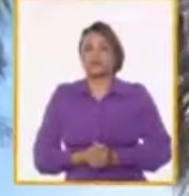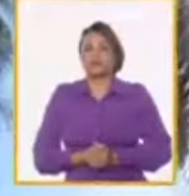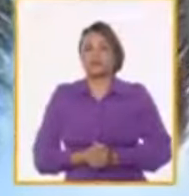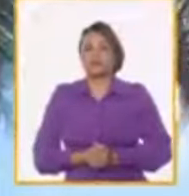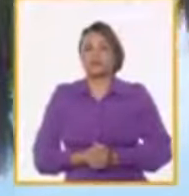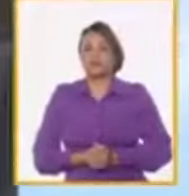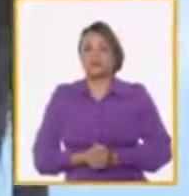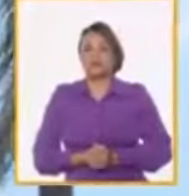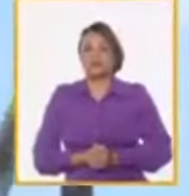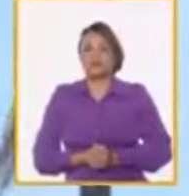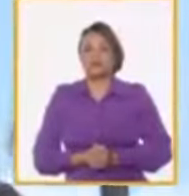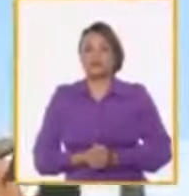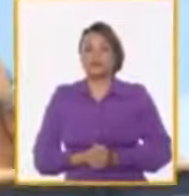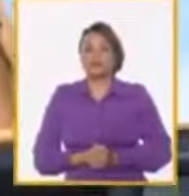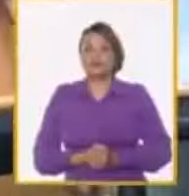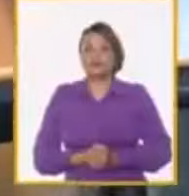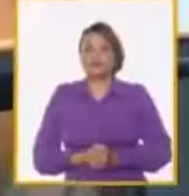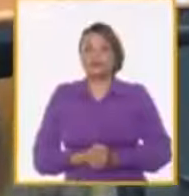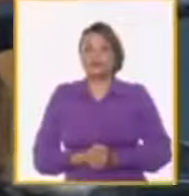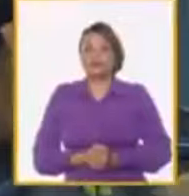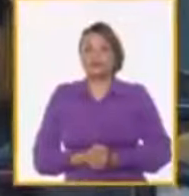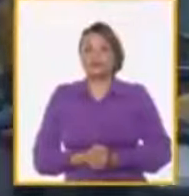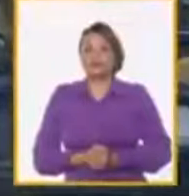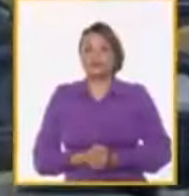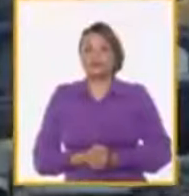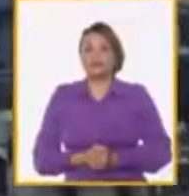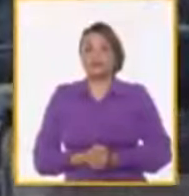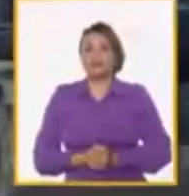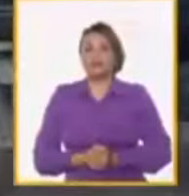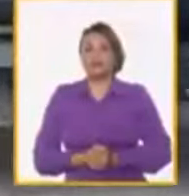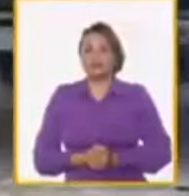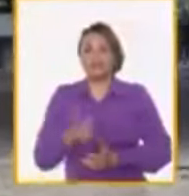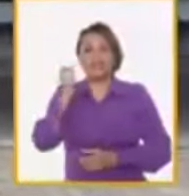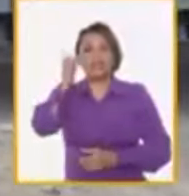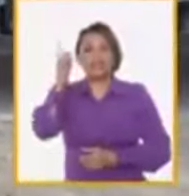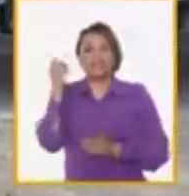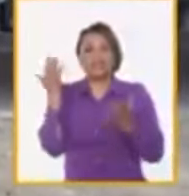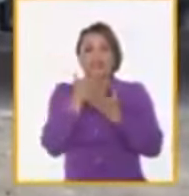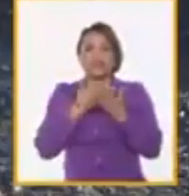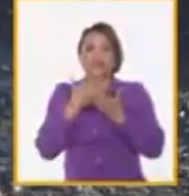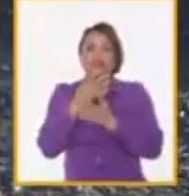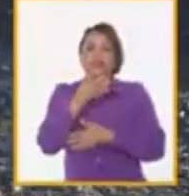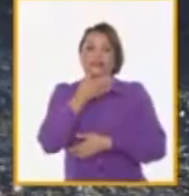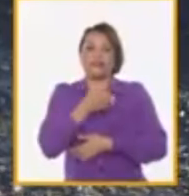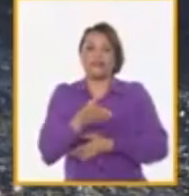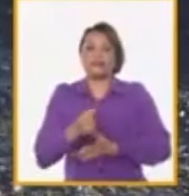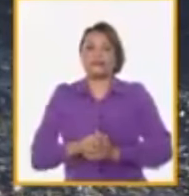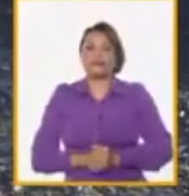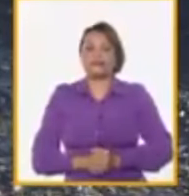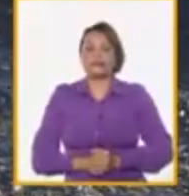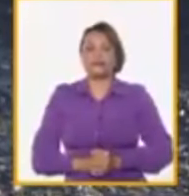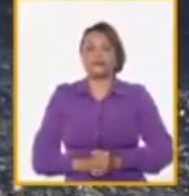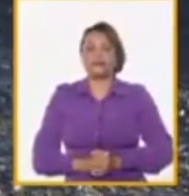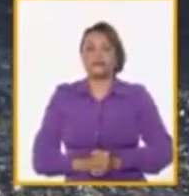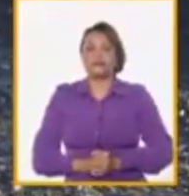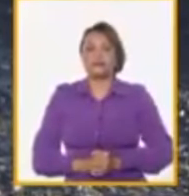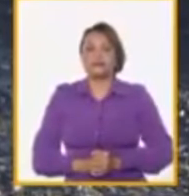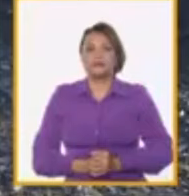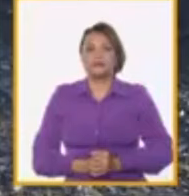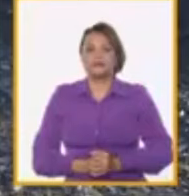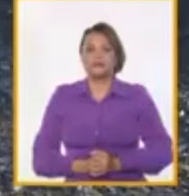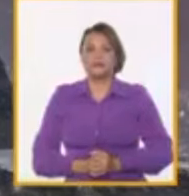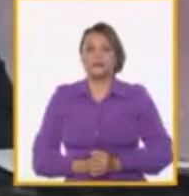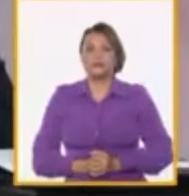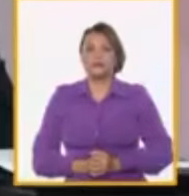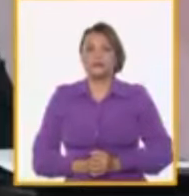hidráulica concebida por Fidel. En el centro de Cuba, Bernardo Espinosa, Canal Cubano de